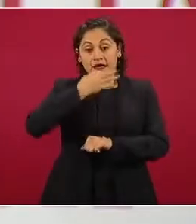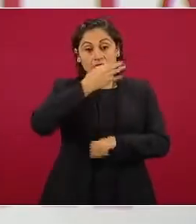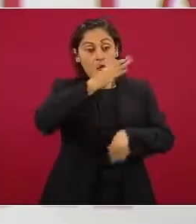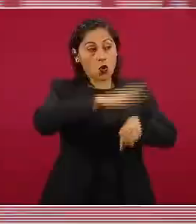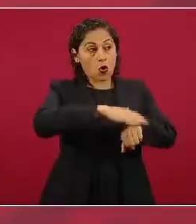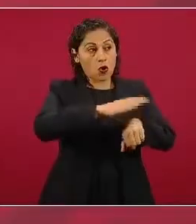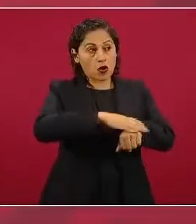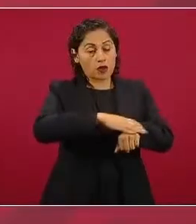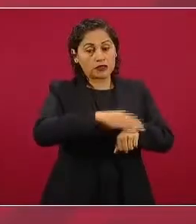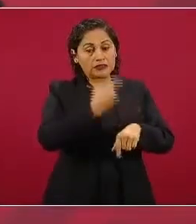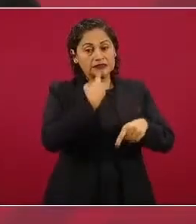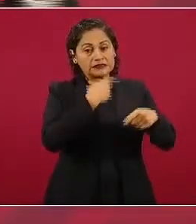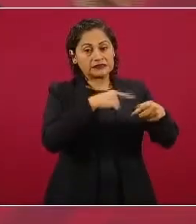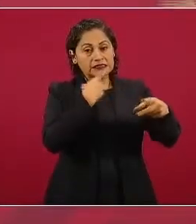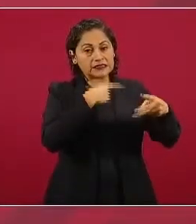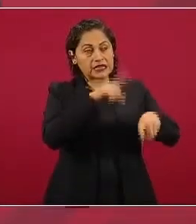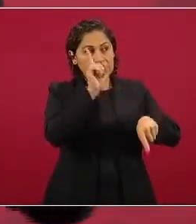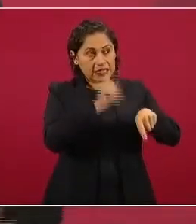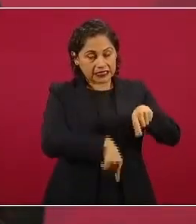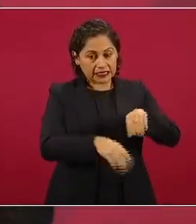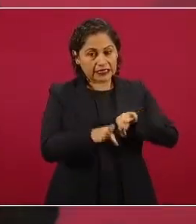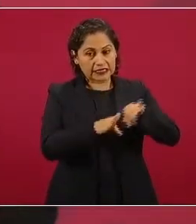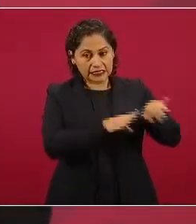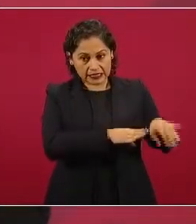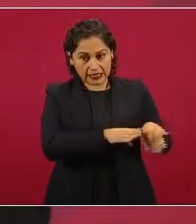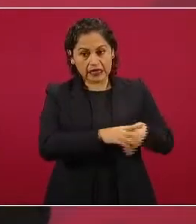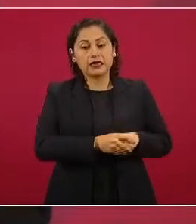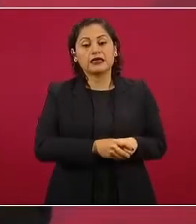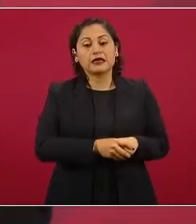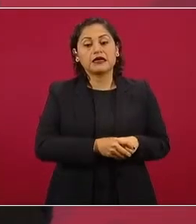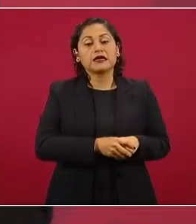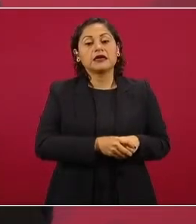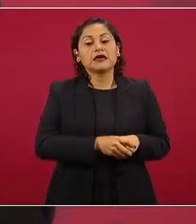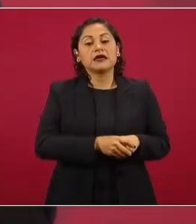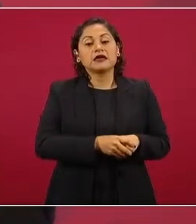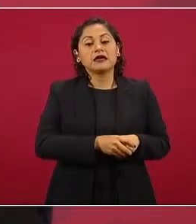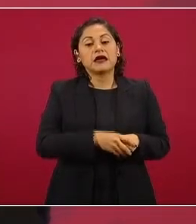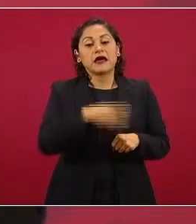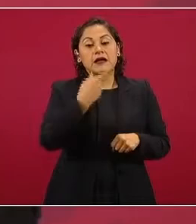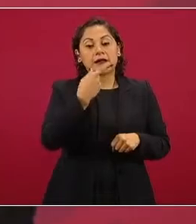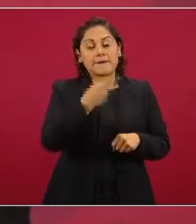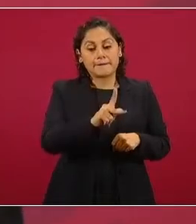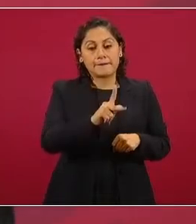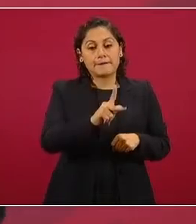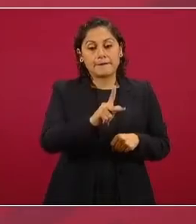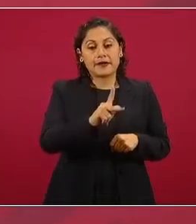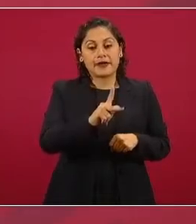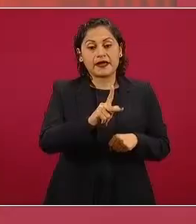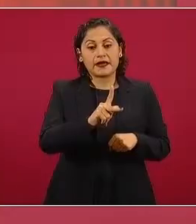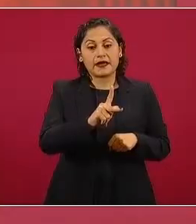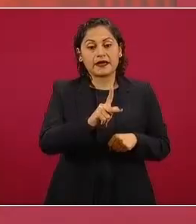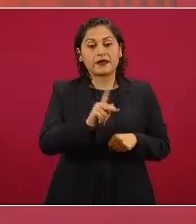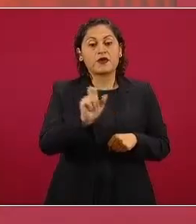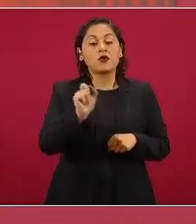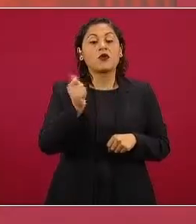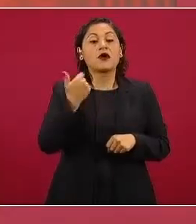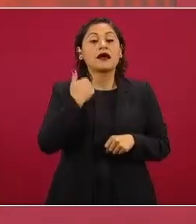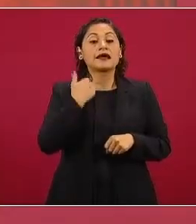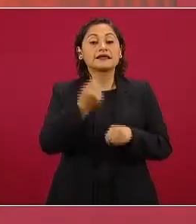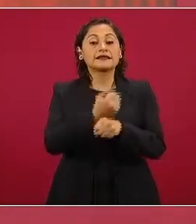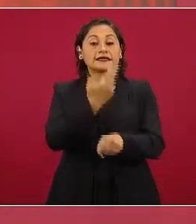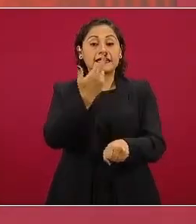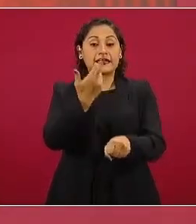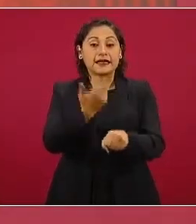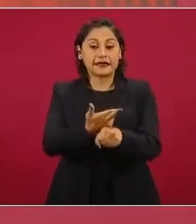cargos, y mandemos al ex secretario de la Defensa a México, para que sea